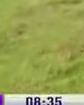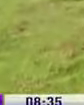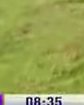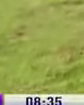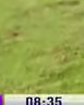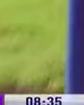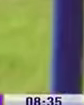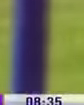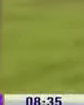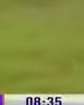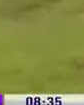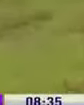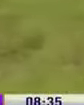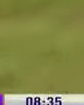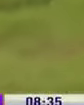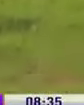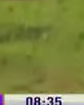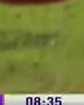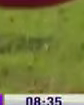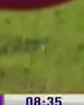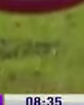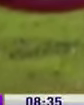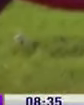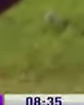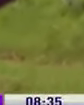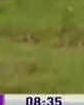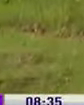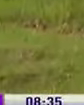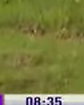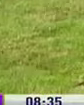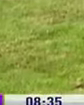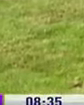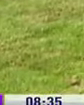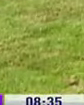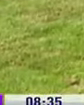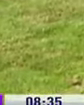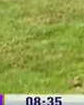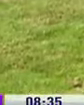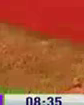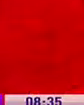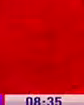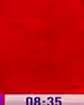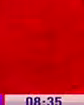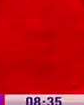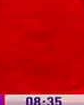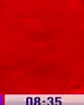Sí. Papel. ¿Ah? La verdad que no le sacamos. ¿Y las fundas? Tampoco.